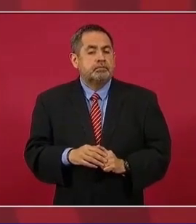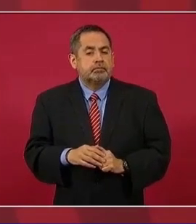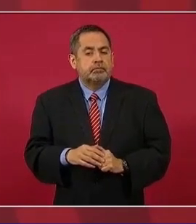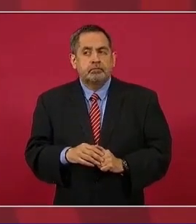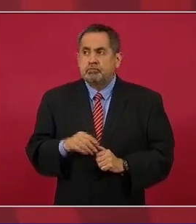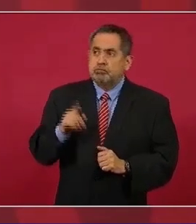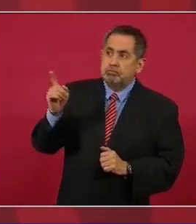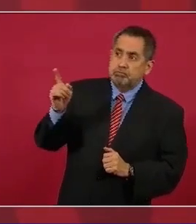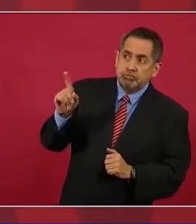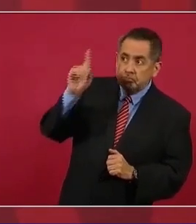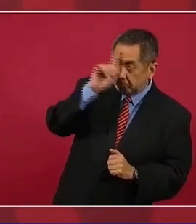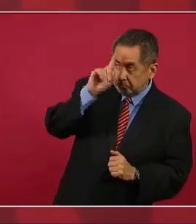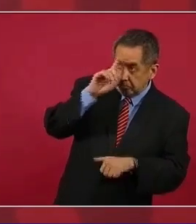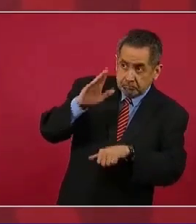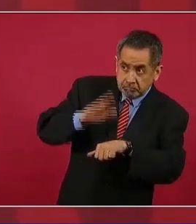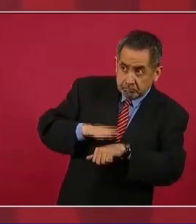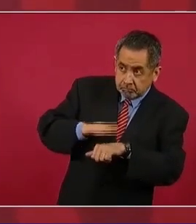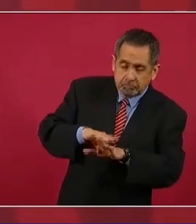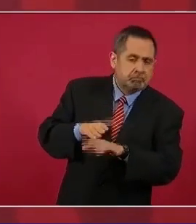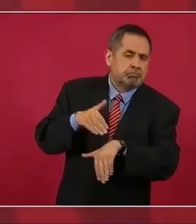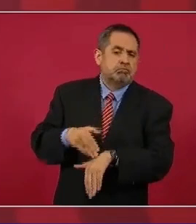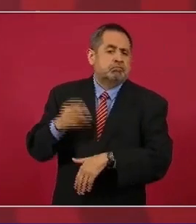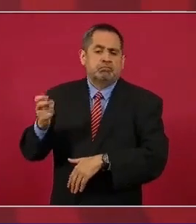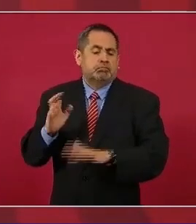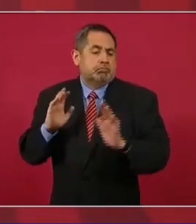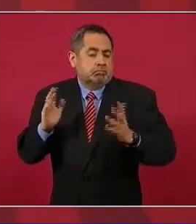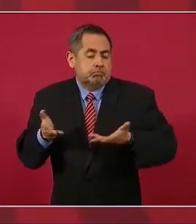se recomienda, ¿no?, en estos casos.